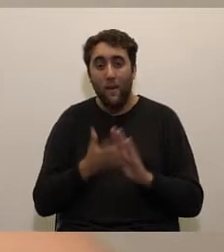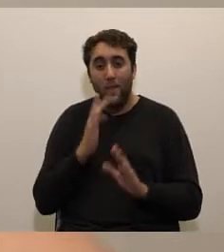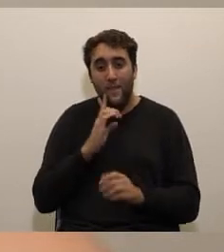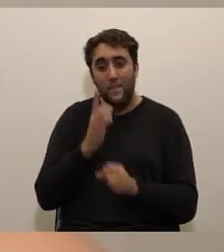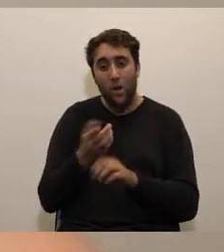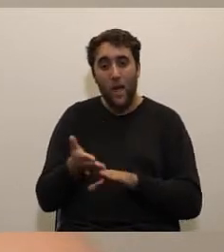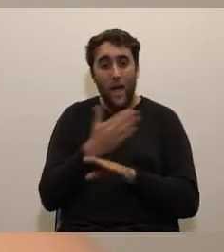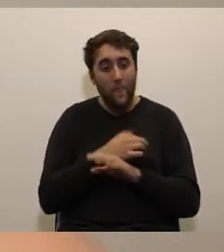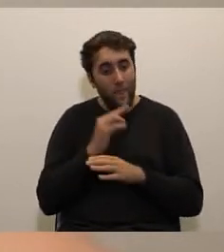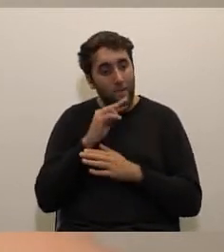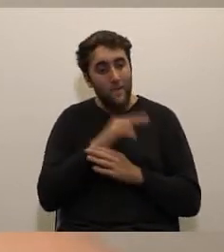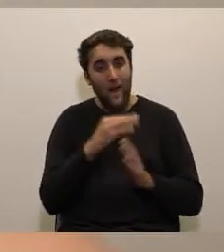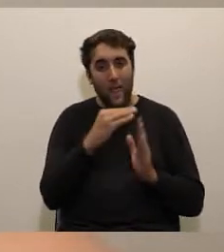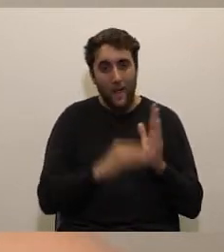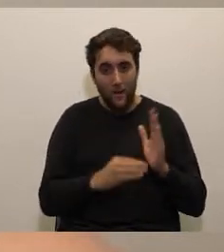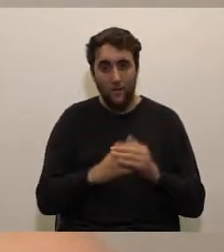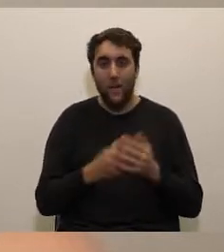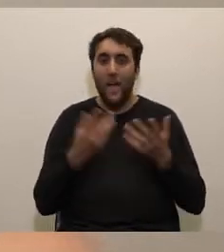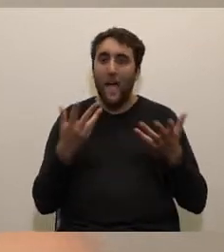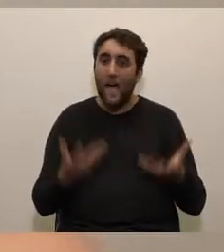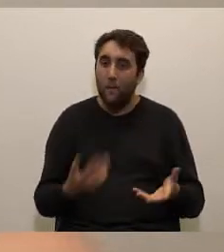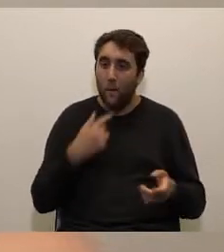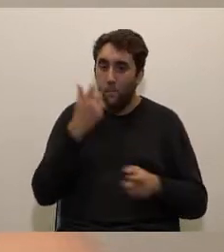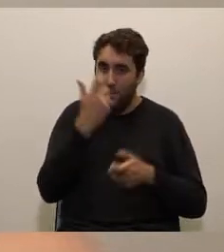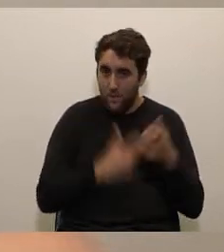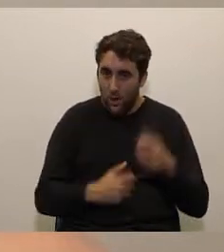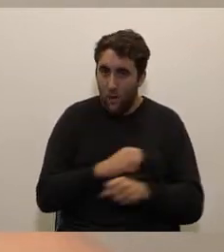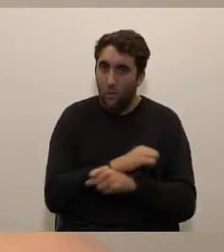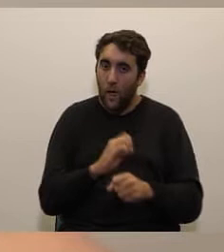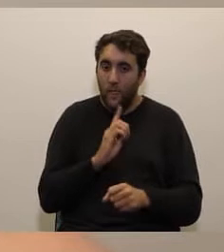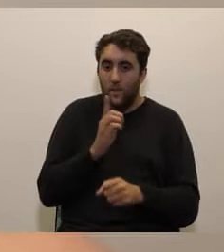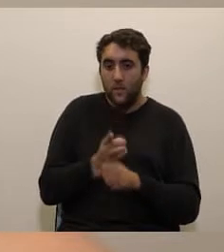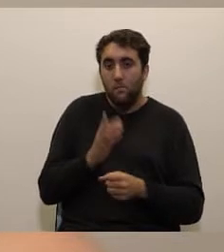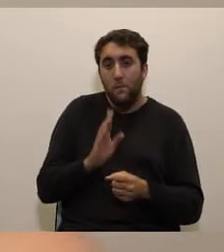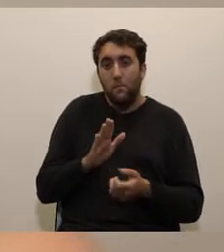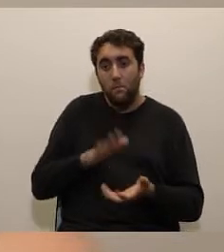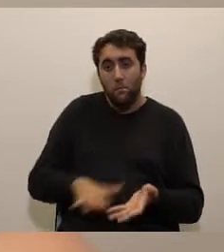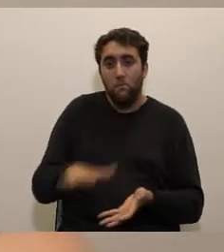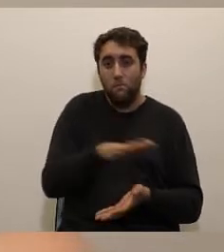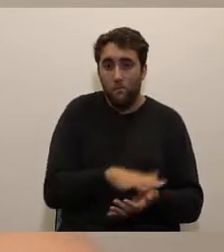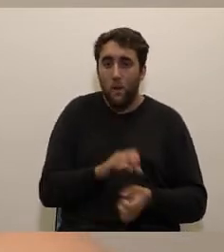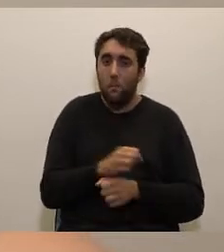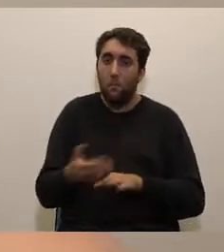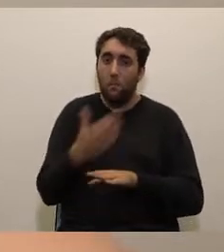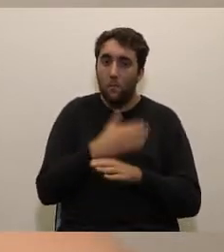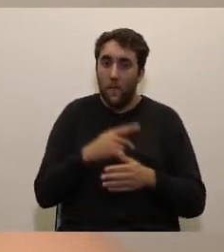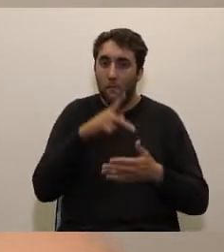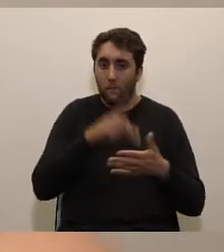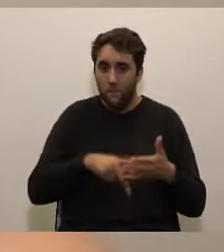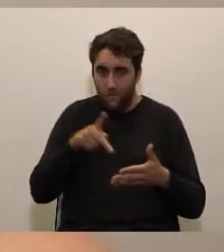las personas puedan decidir sobre sus territorios, puedan también planificar